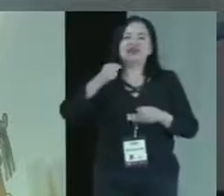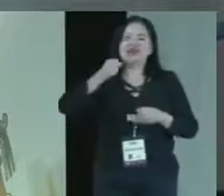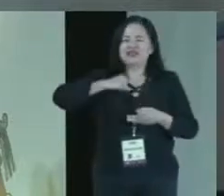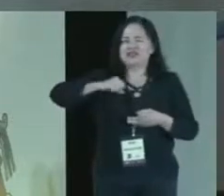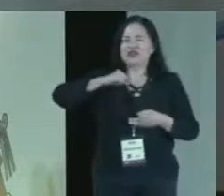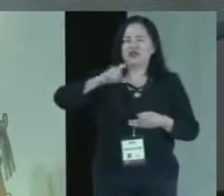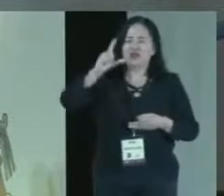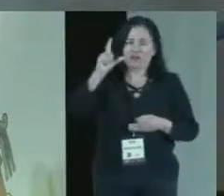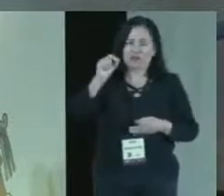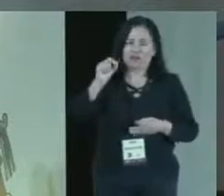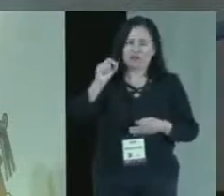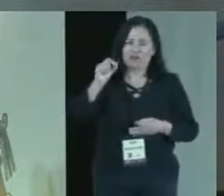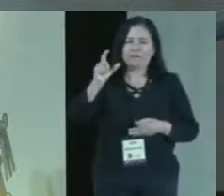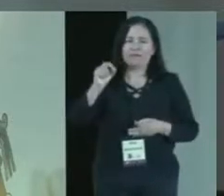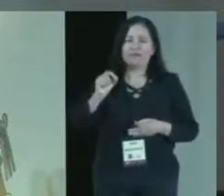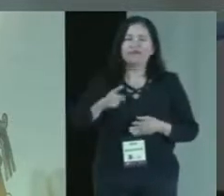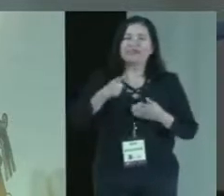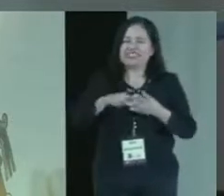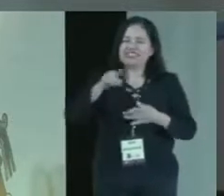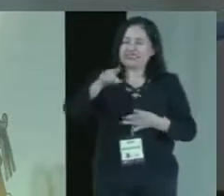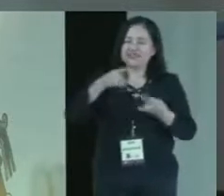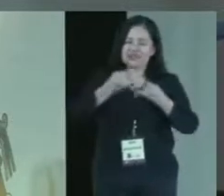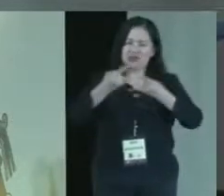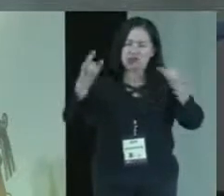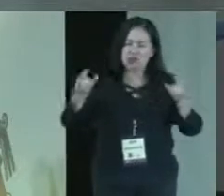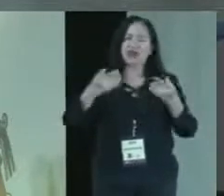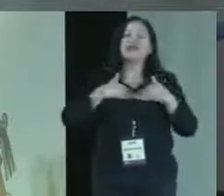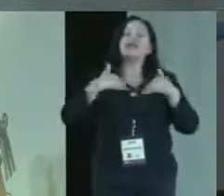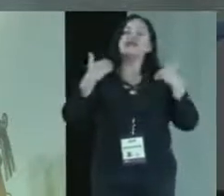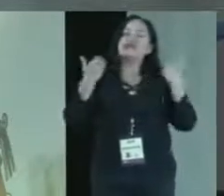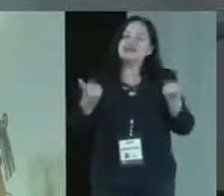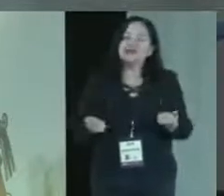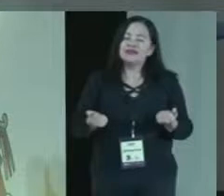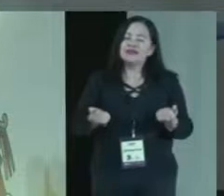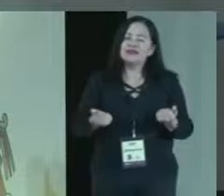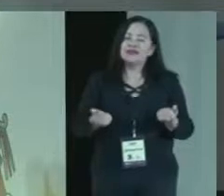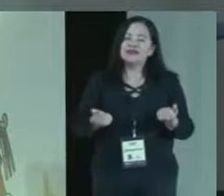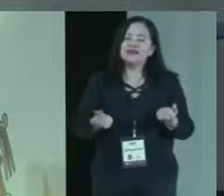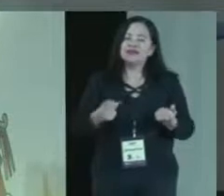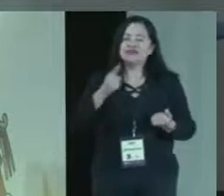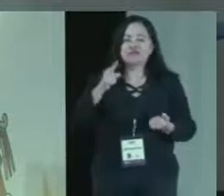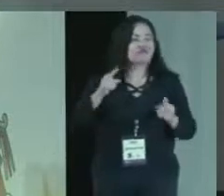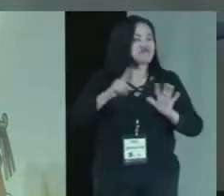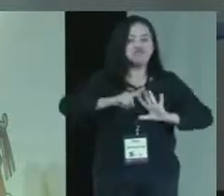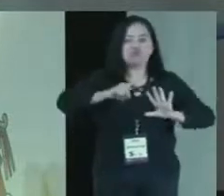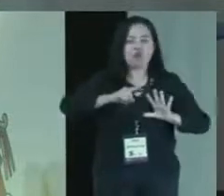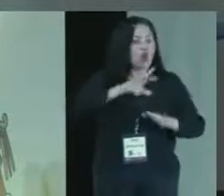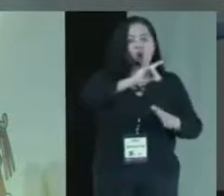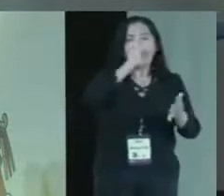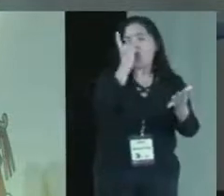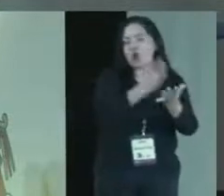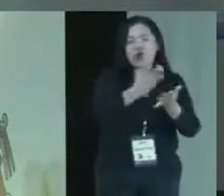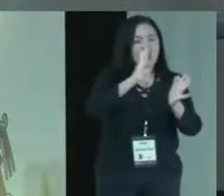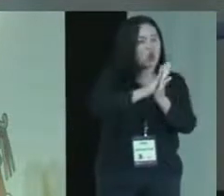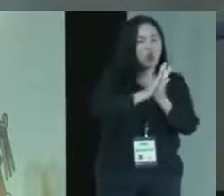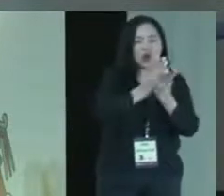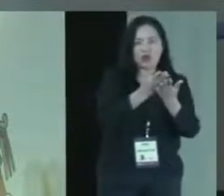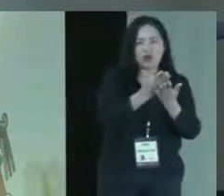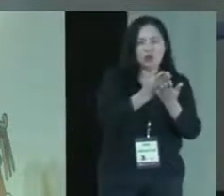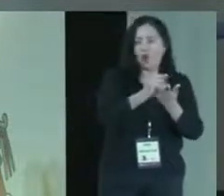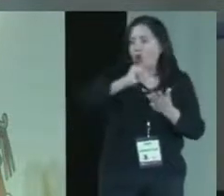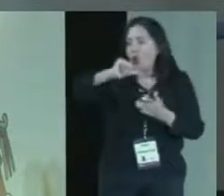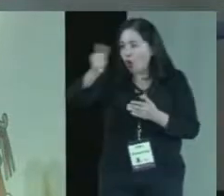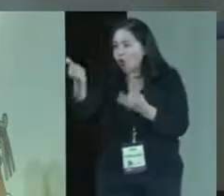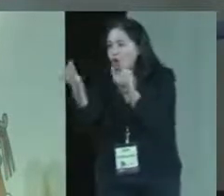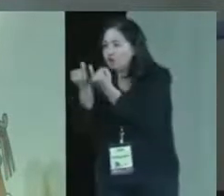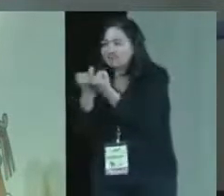una historia que hay que entender, que hay que comprender. Y no hay un libro que se parezca al libro de Saúl. Este libro cumple por